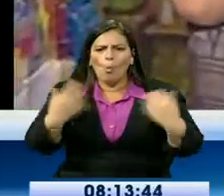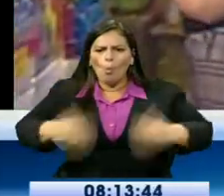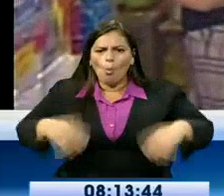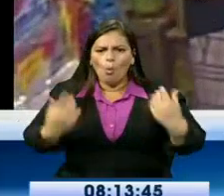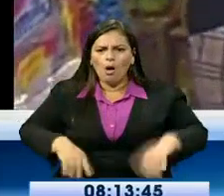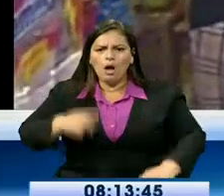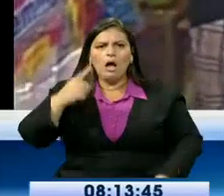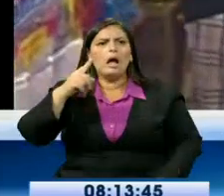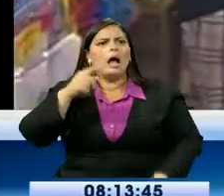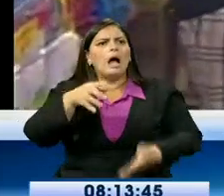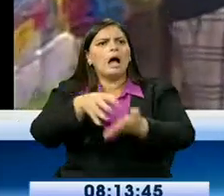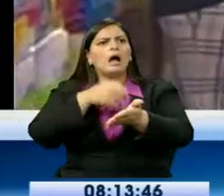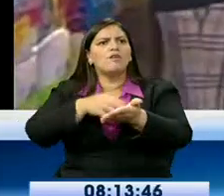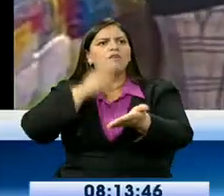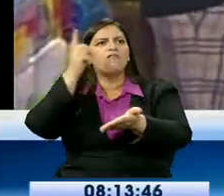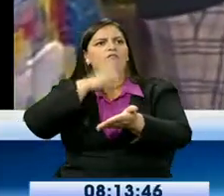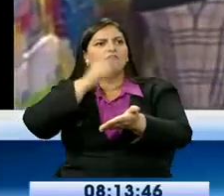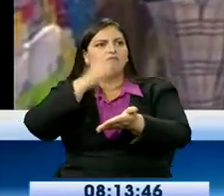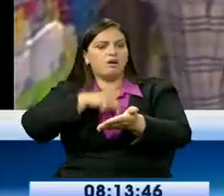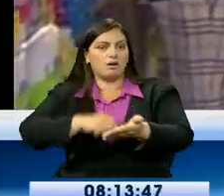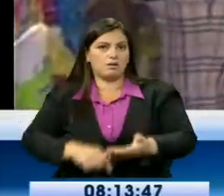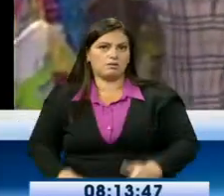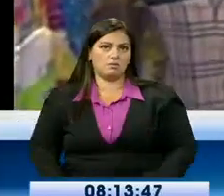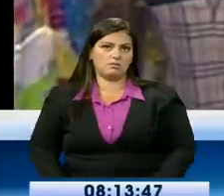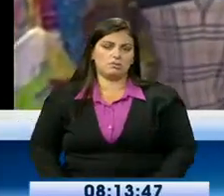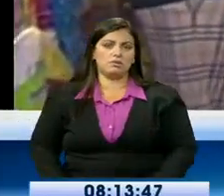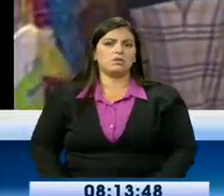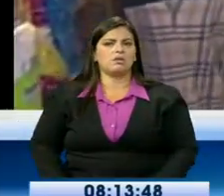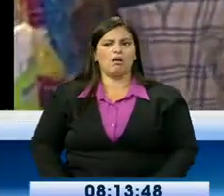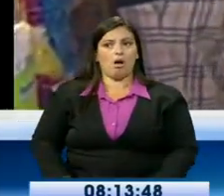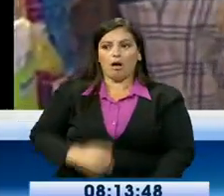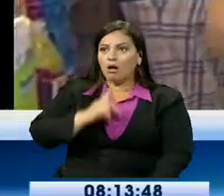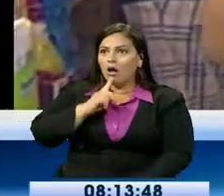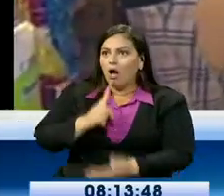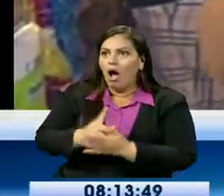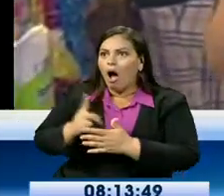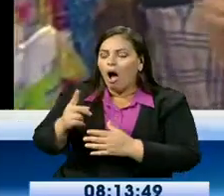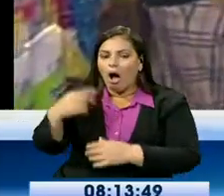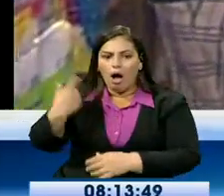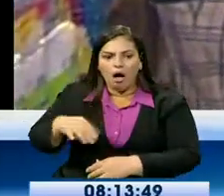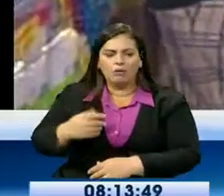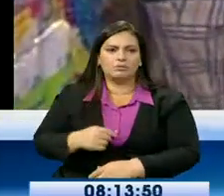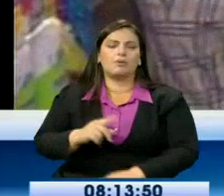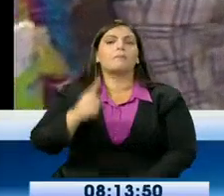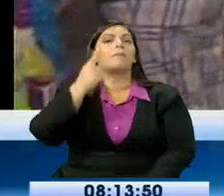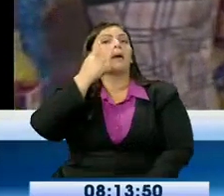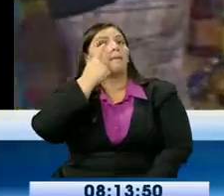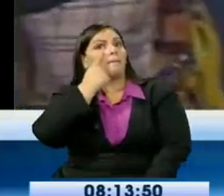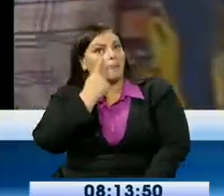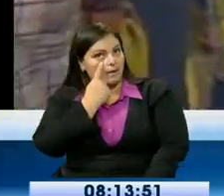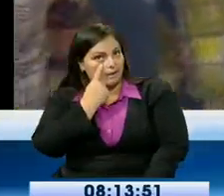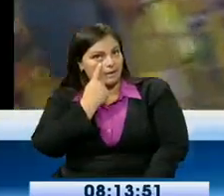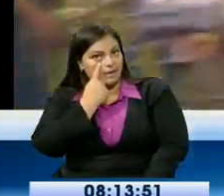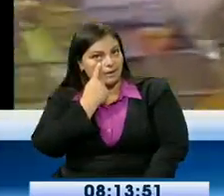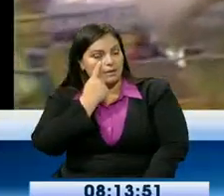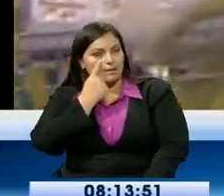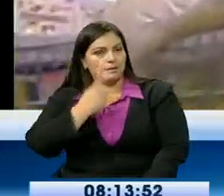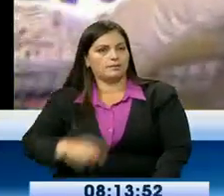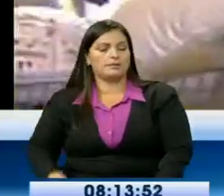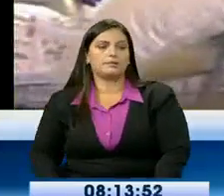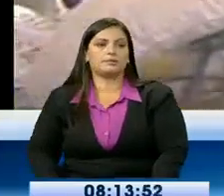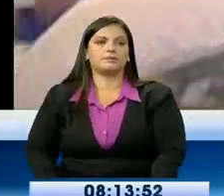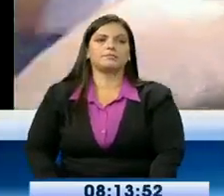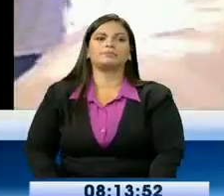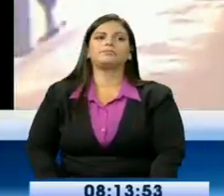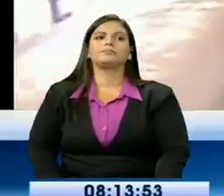definitivamente uno debe informarse por las entidades confiables. Vamos a preguntar por acá